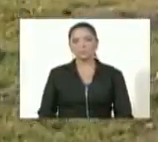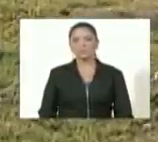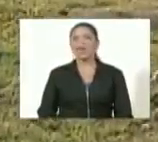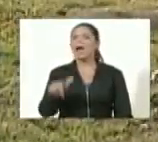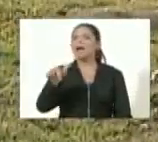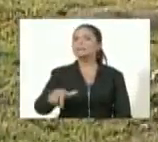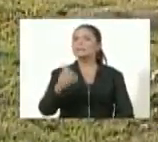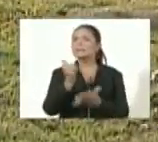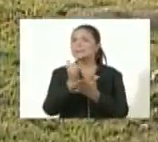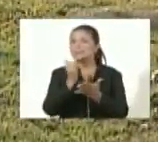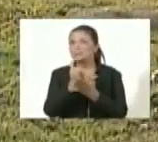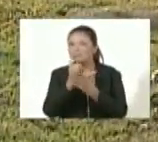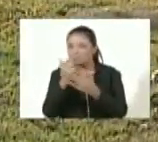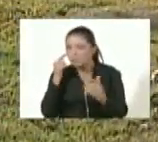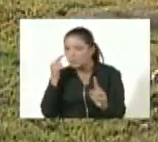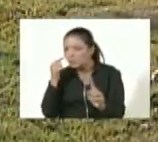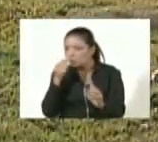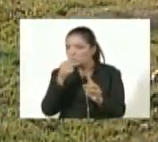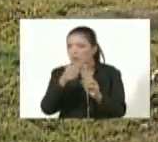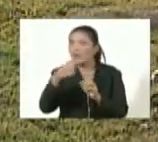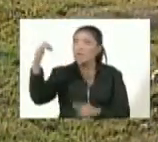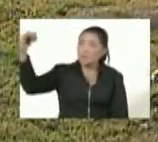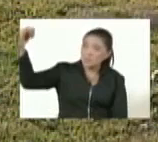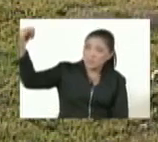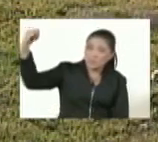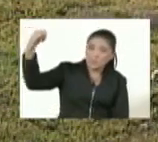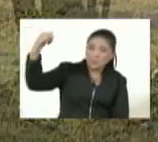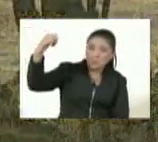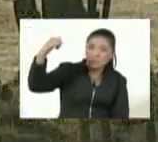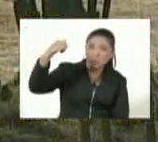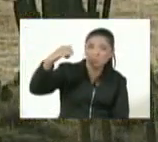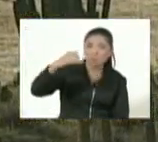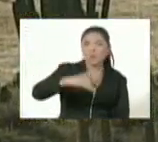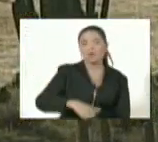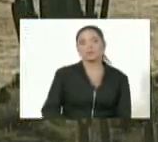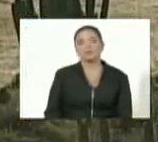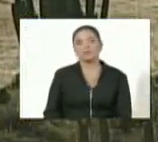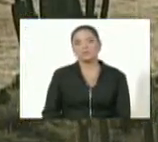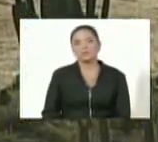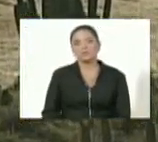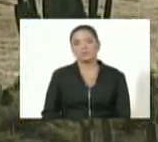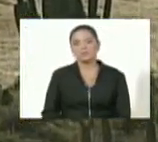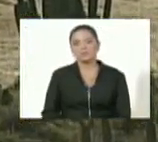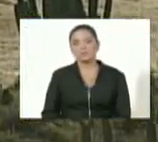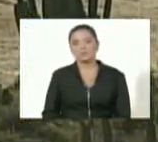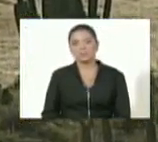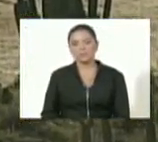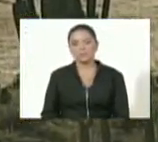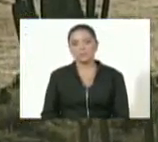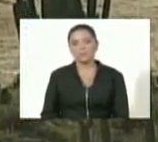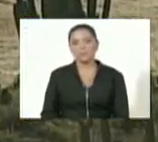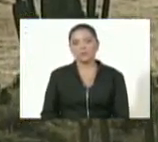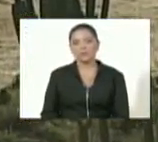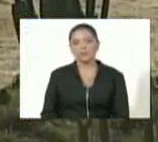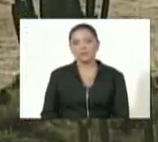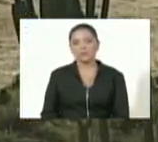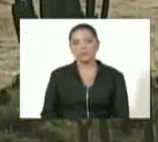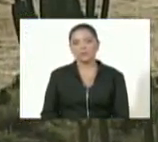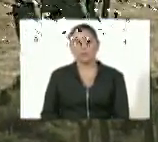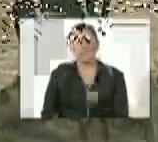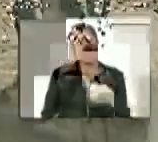simulamos la aproximación de una aeronave y ejecutaremos un lanzamiento